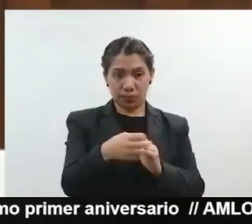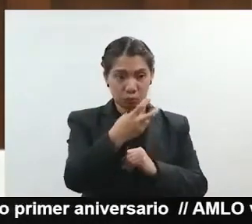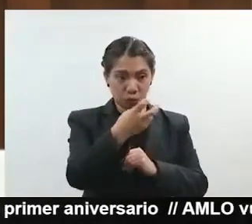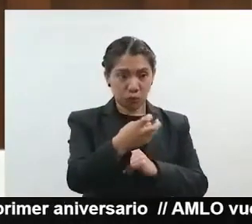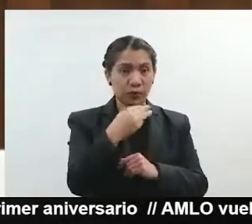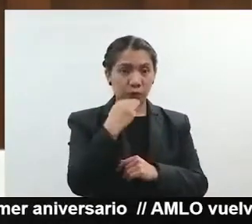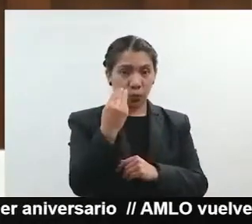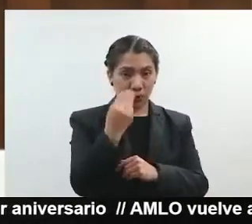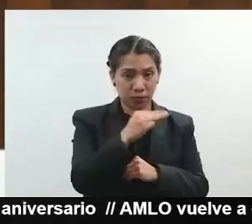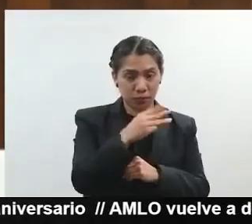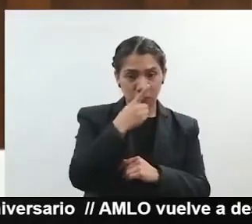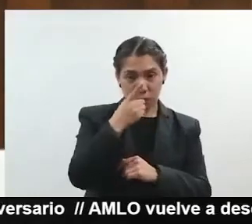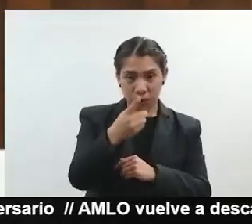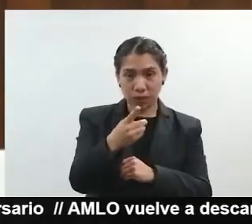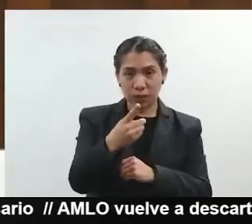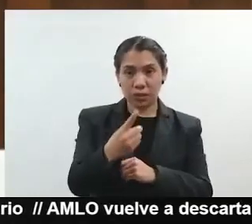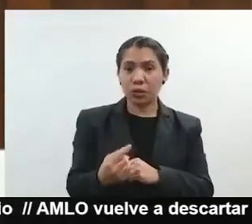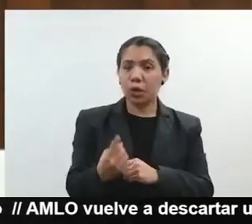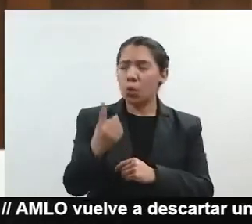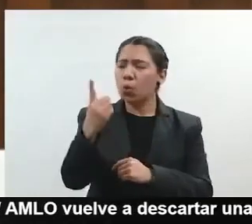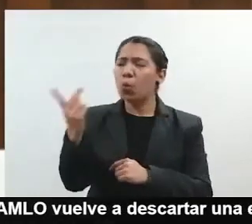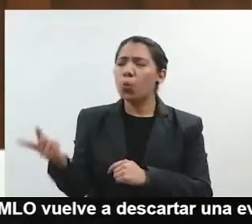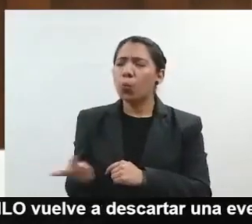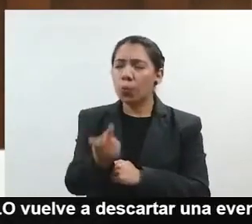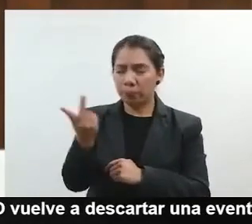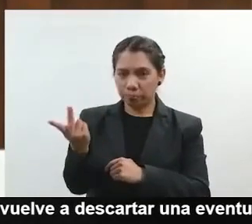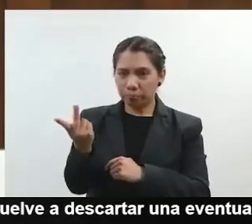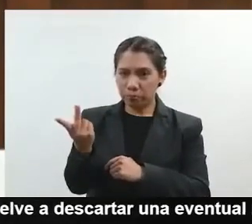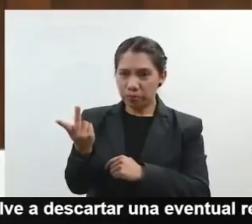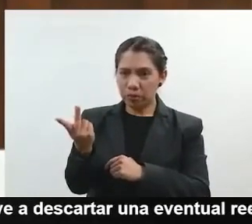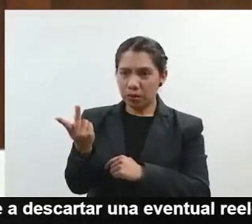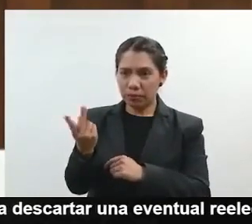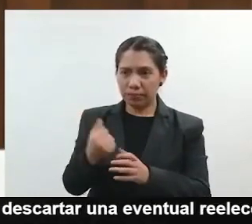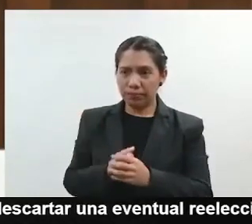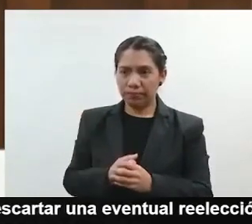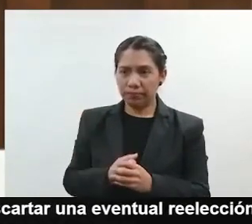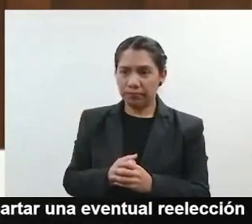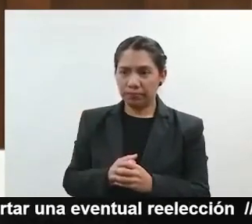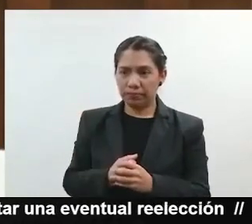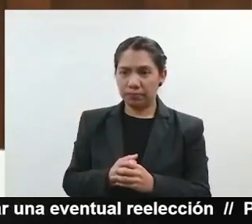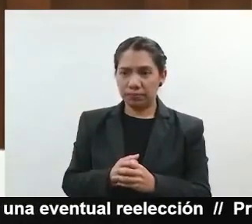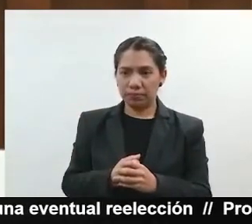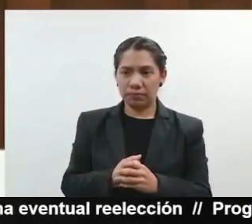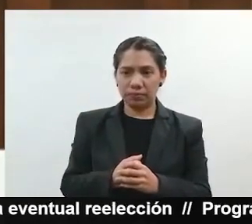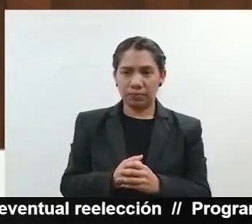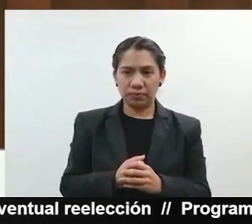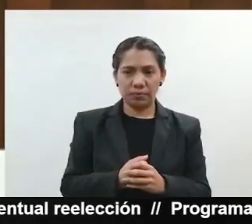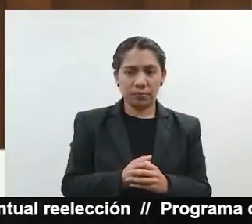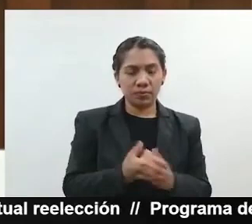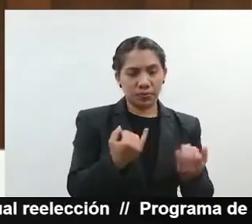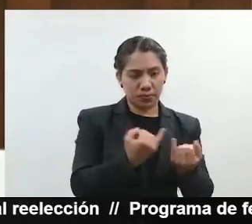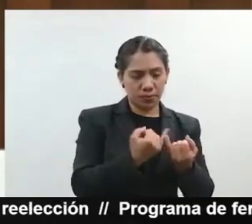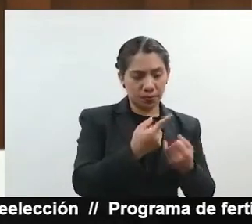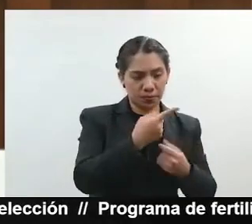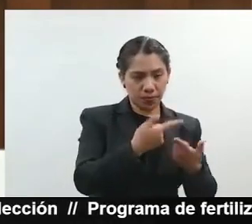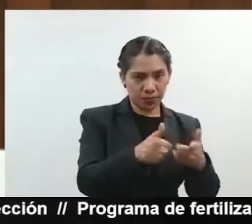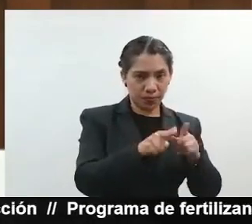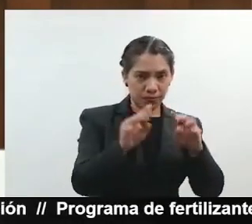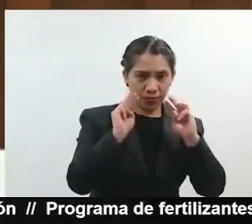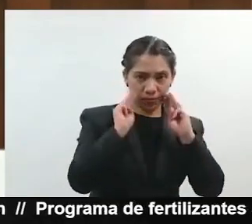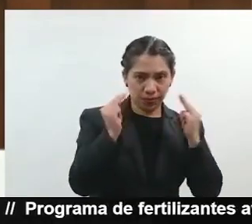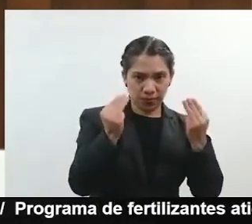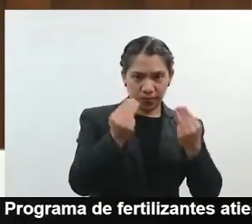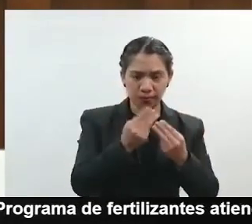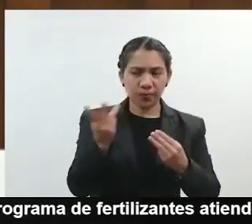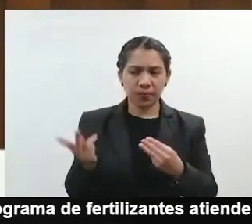cito. Una pregunta, dice uno de los integrantes de la organización criminal. ¿Cómo